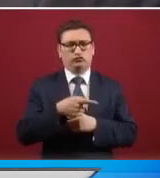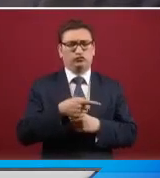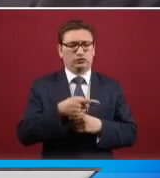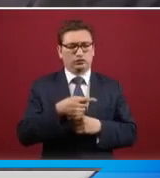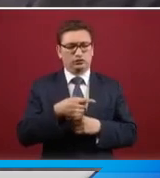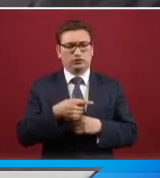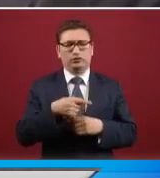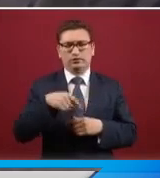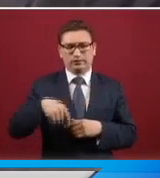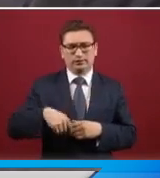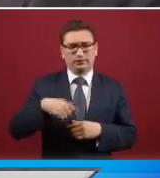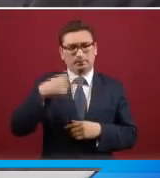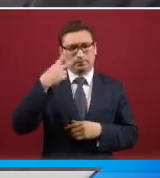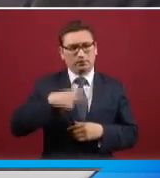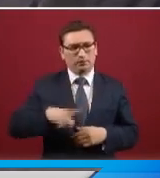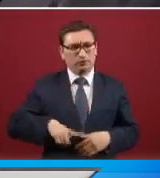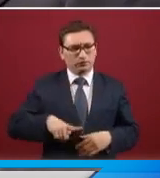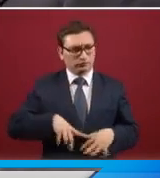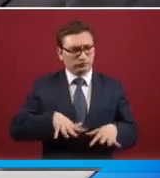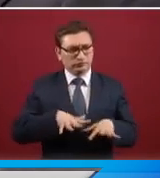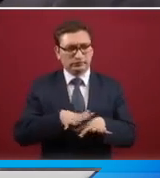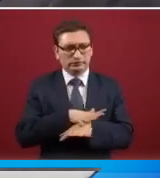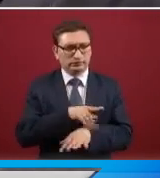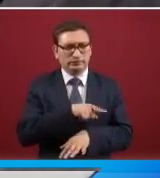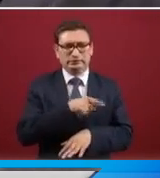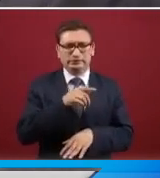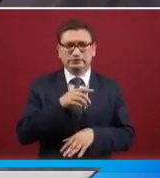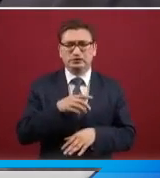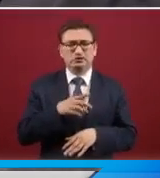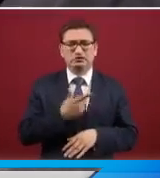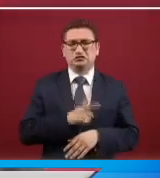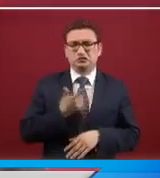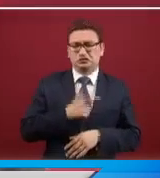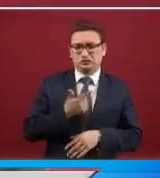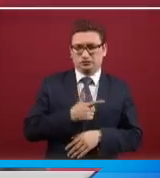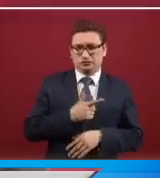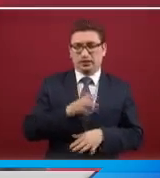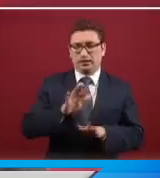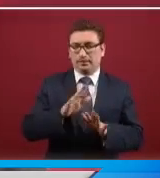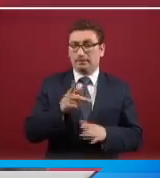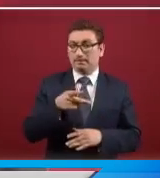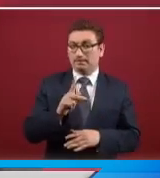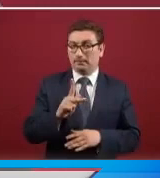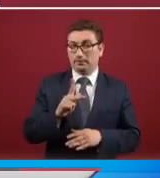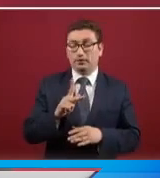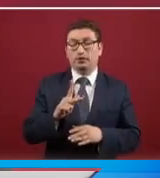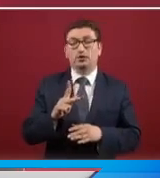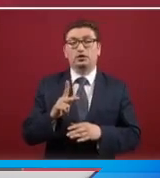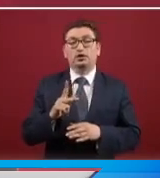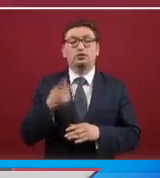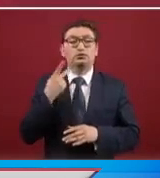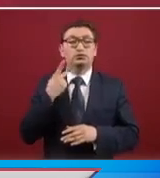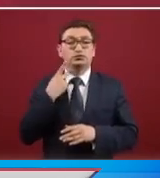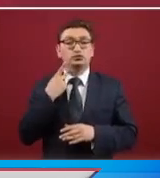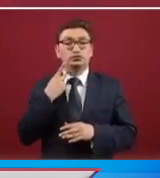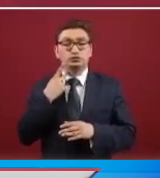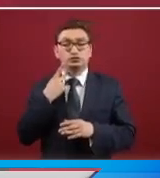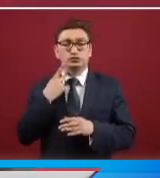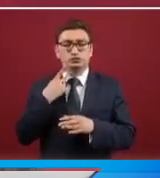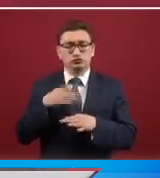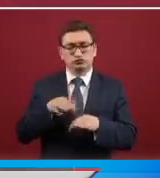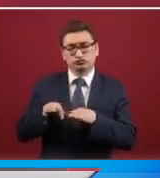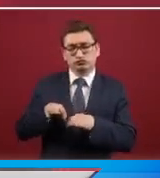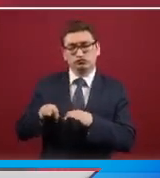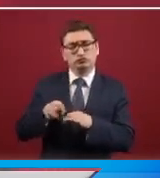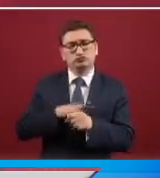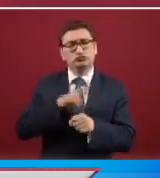pero hay normalidad política. Hay resistencias al cambio, pero no son significativas. Hay